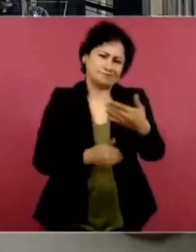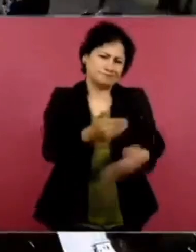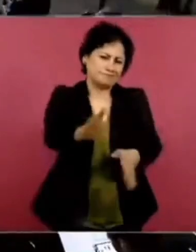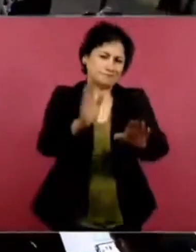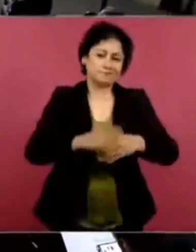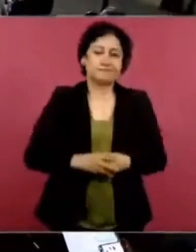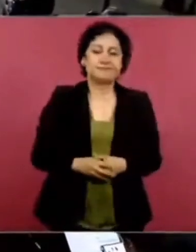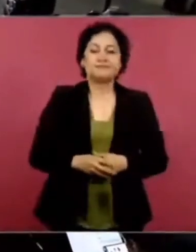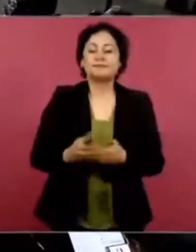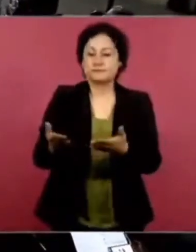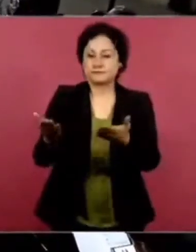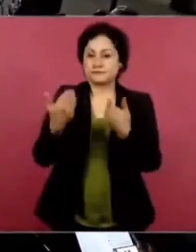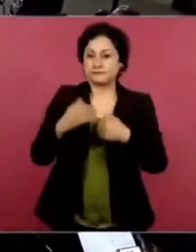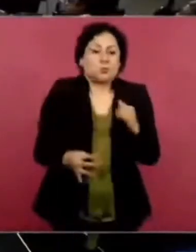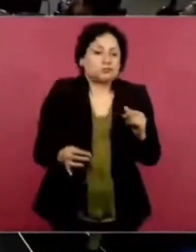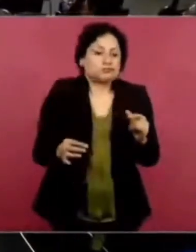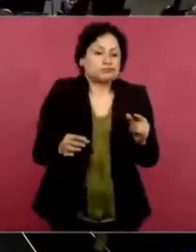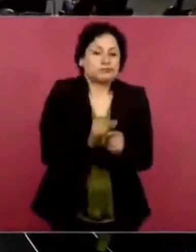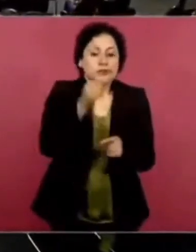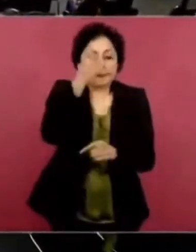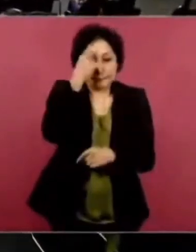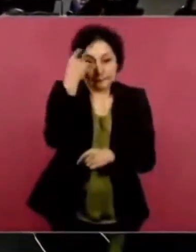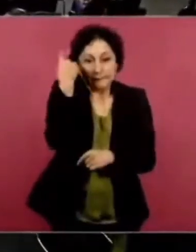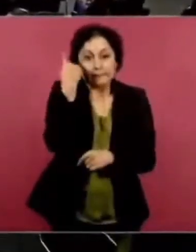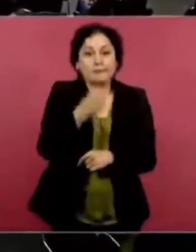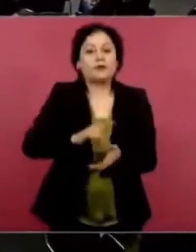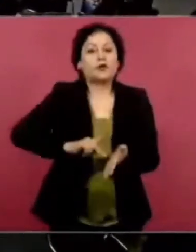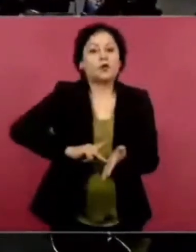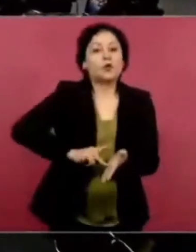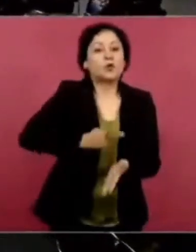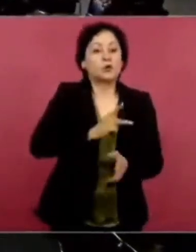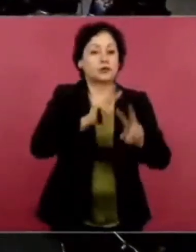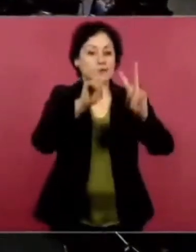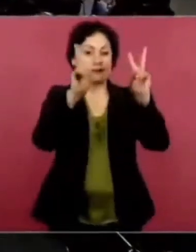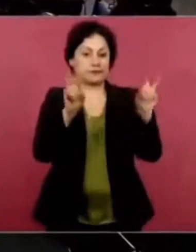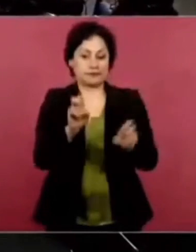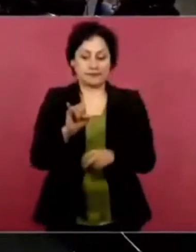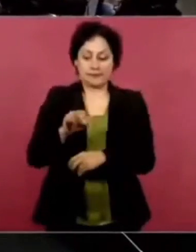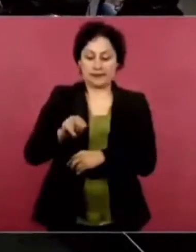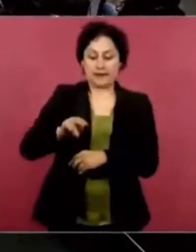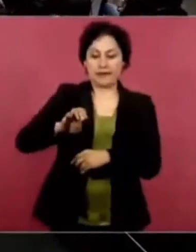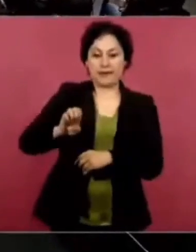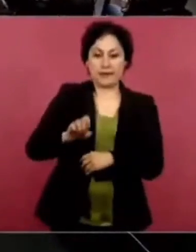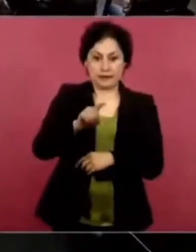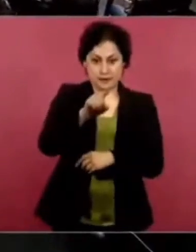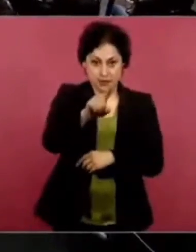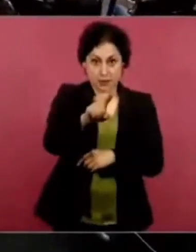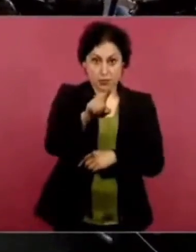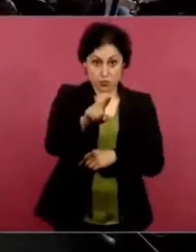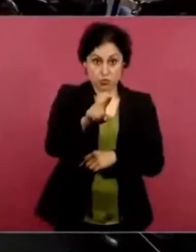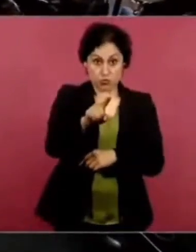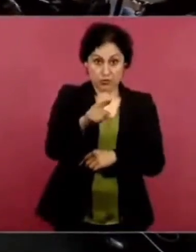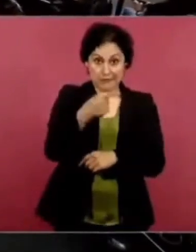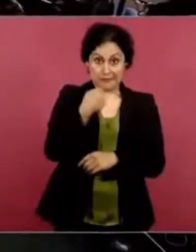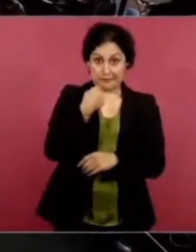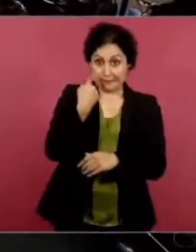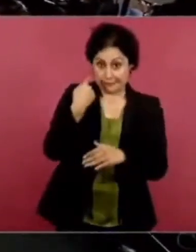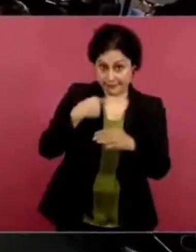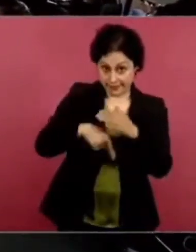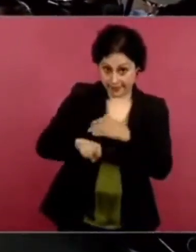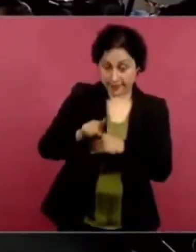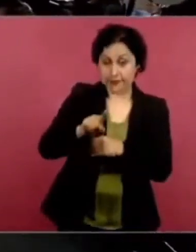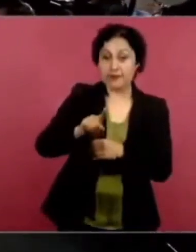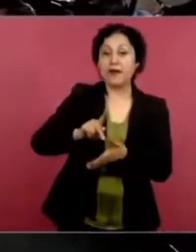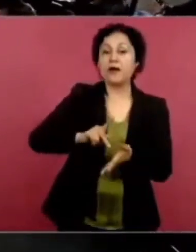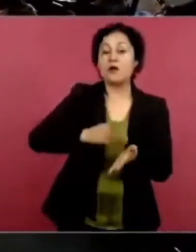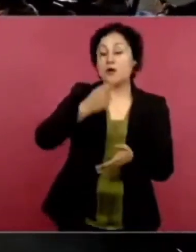Adelante. A todos de la decisión del INE. ¿Usted va a impugnar esa determinación que tiene que ver con